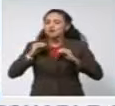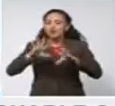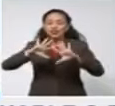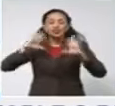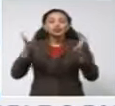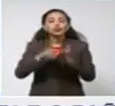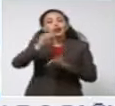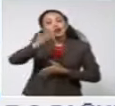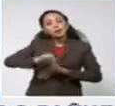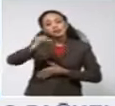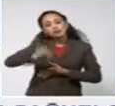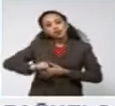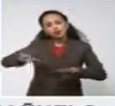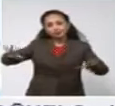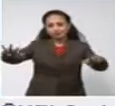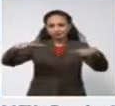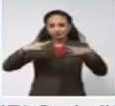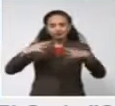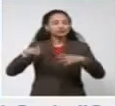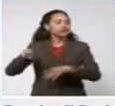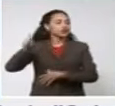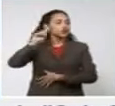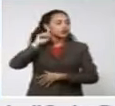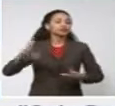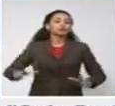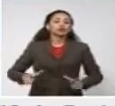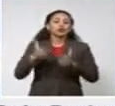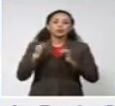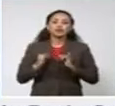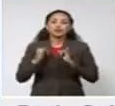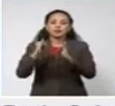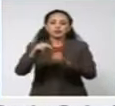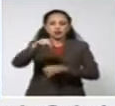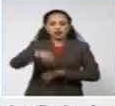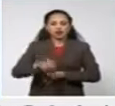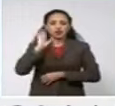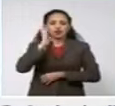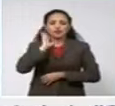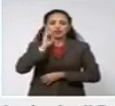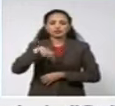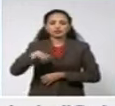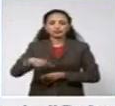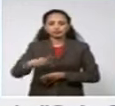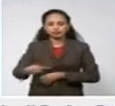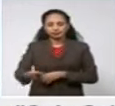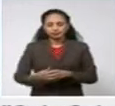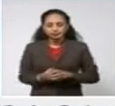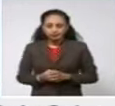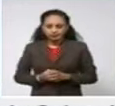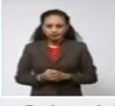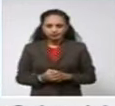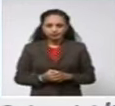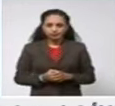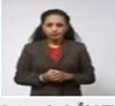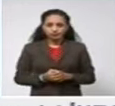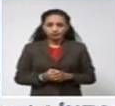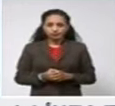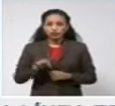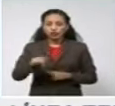personas que escuchan y cumplen las informaciones que se dan diariamente. Bueno, hoy tenemos que lamentar